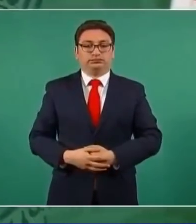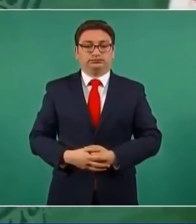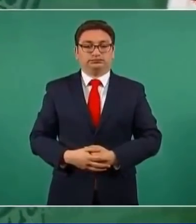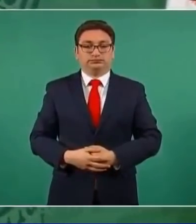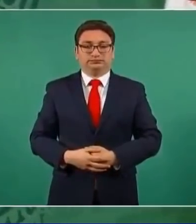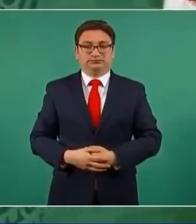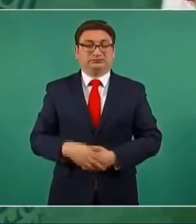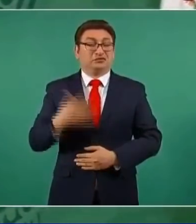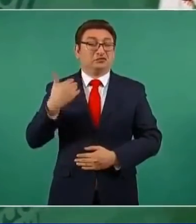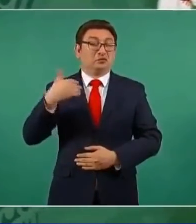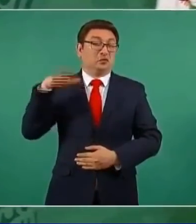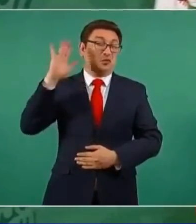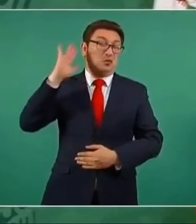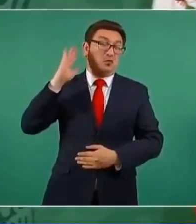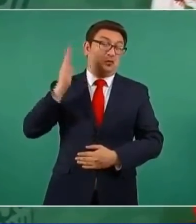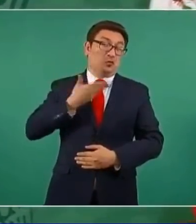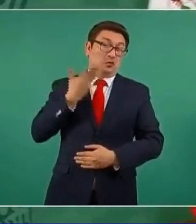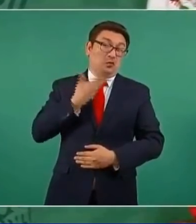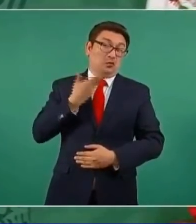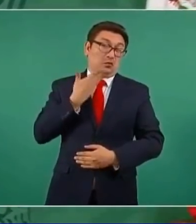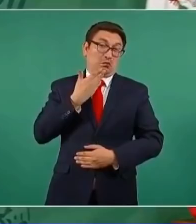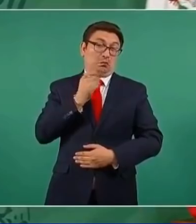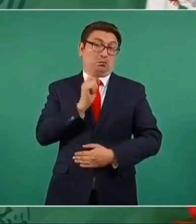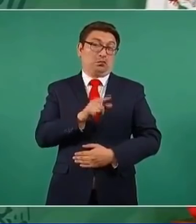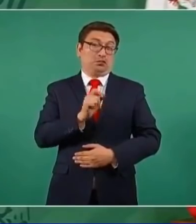como era antes.